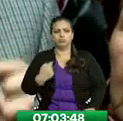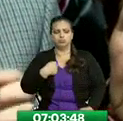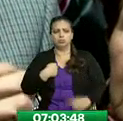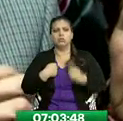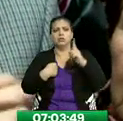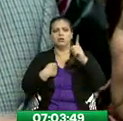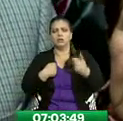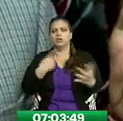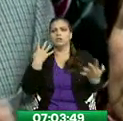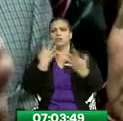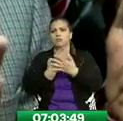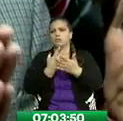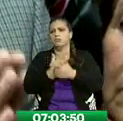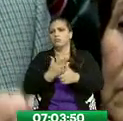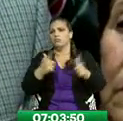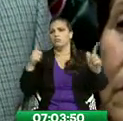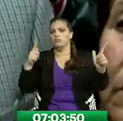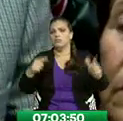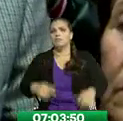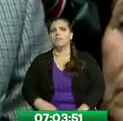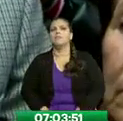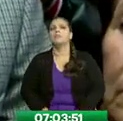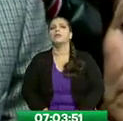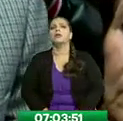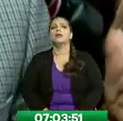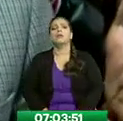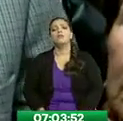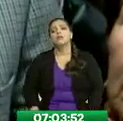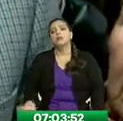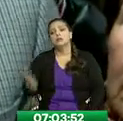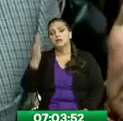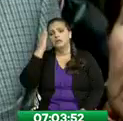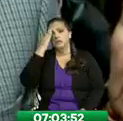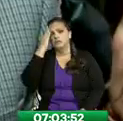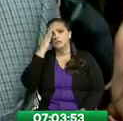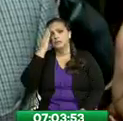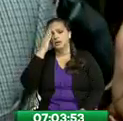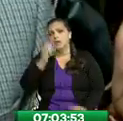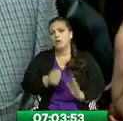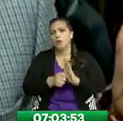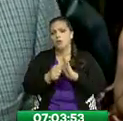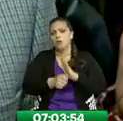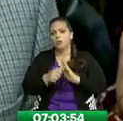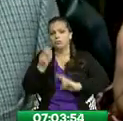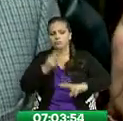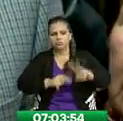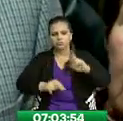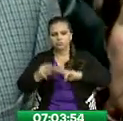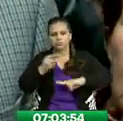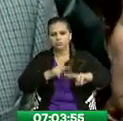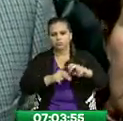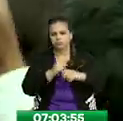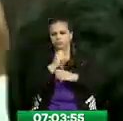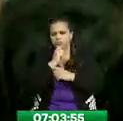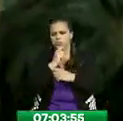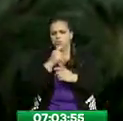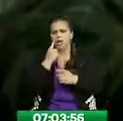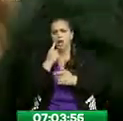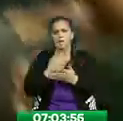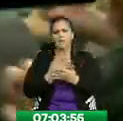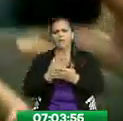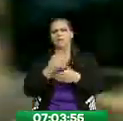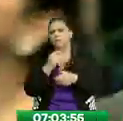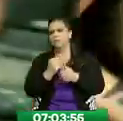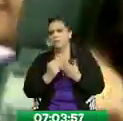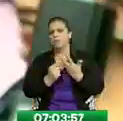que ese es un hecho al que se olvida, frente a la reformulación, tiene que nuevamente analizarse cuáles son las medidas cautelares. Sin embargo,